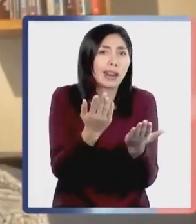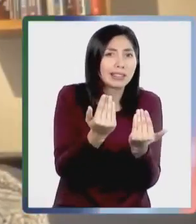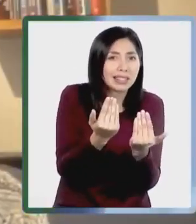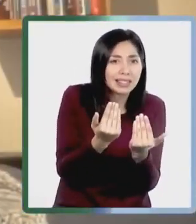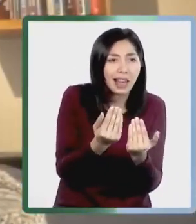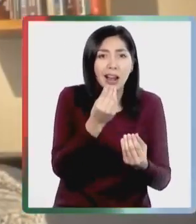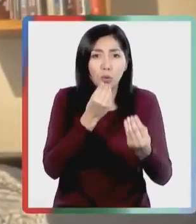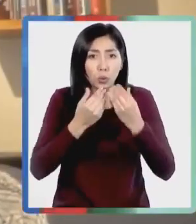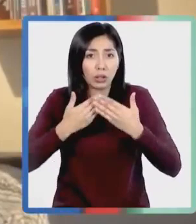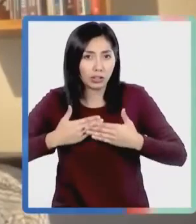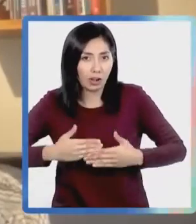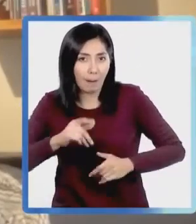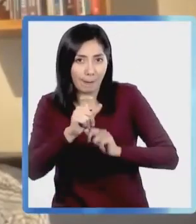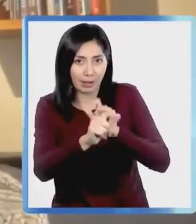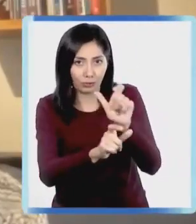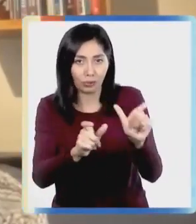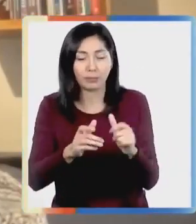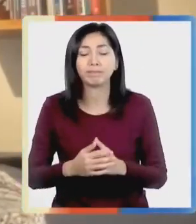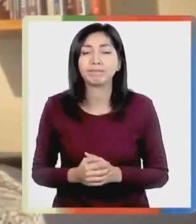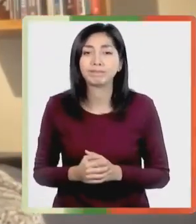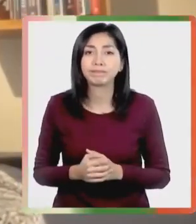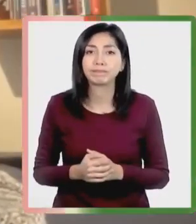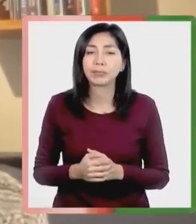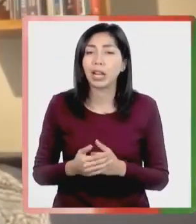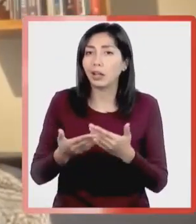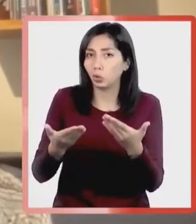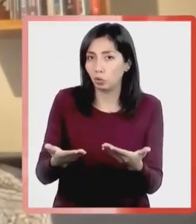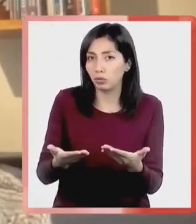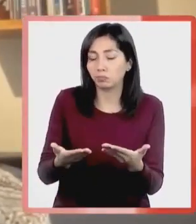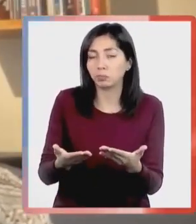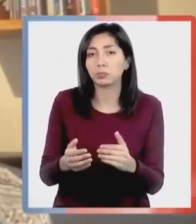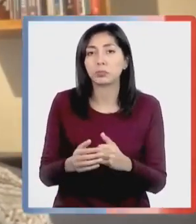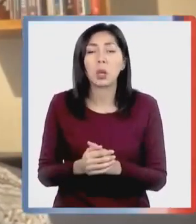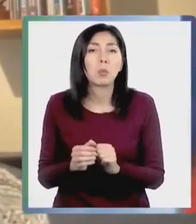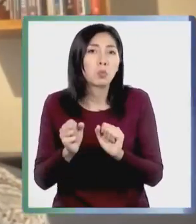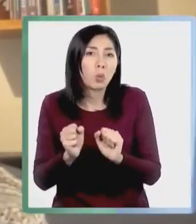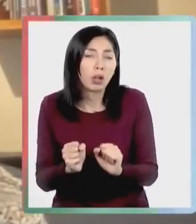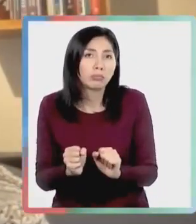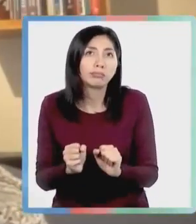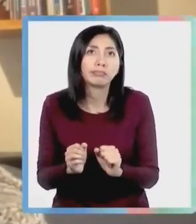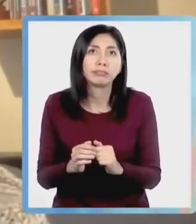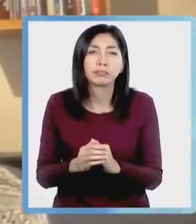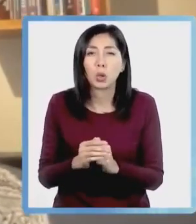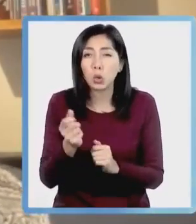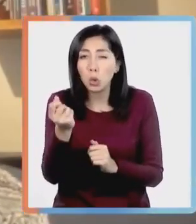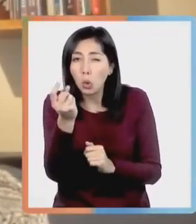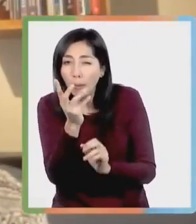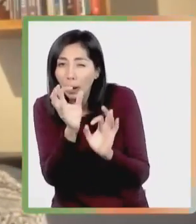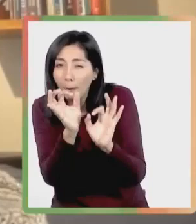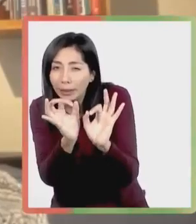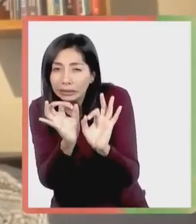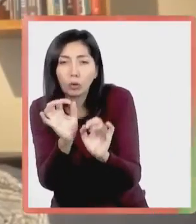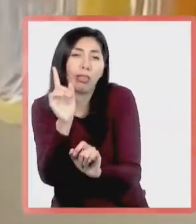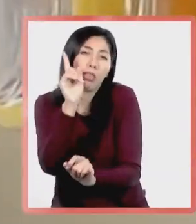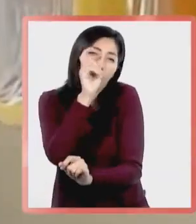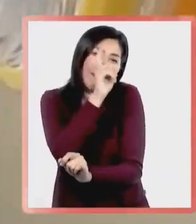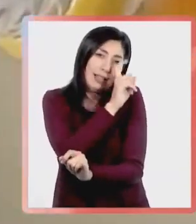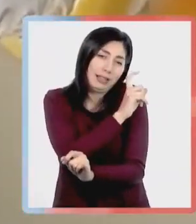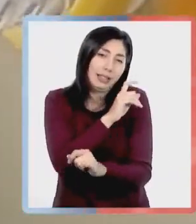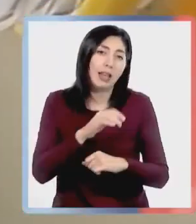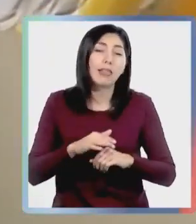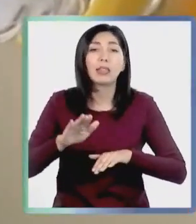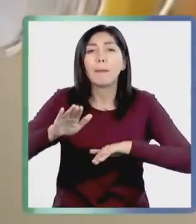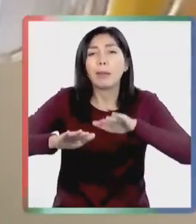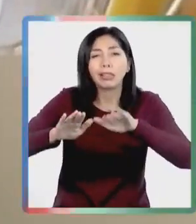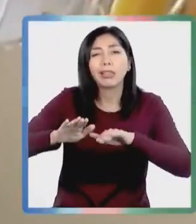requerimientos nutricionales de las personas y el estado nutricional. Entonces, establecer un número así como preciso es como